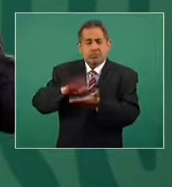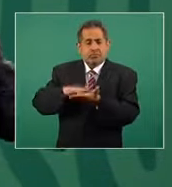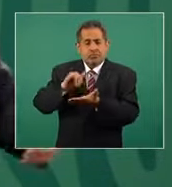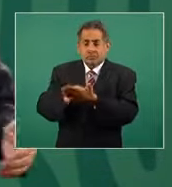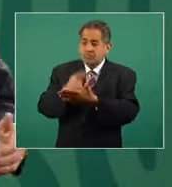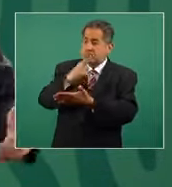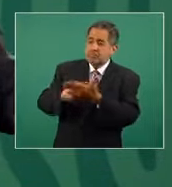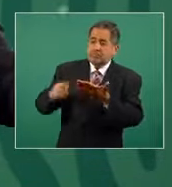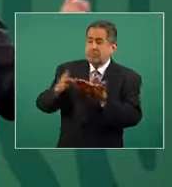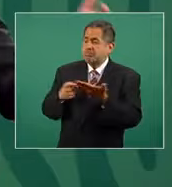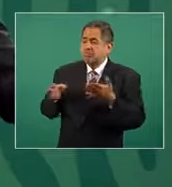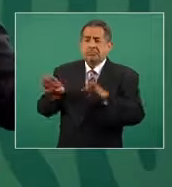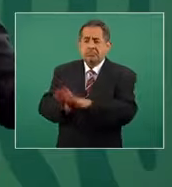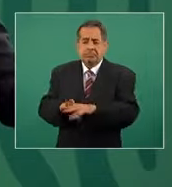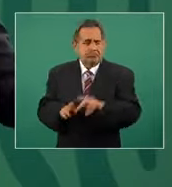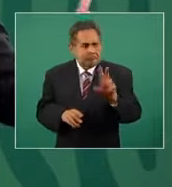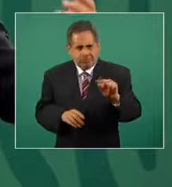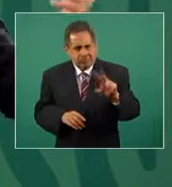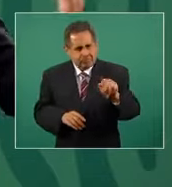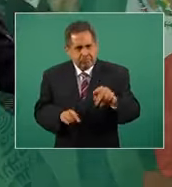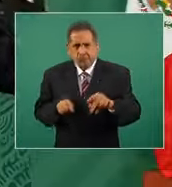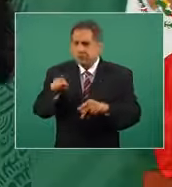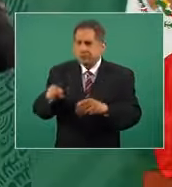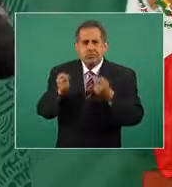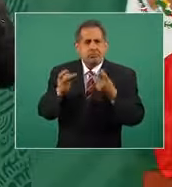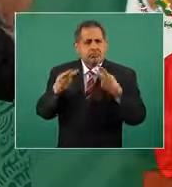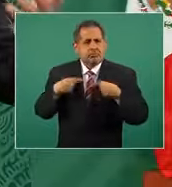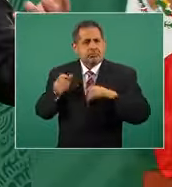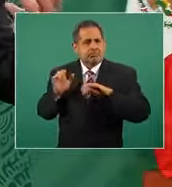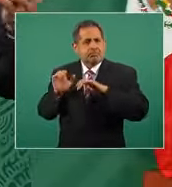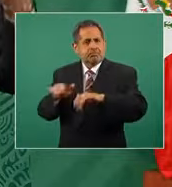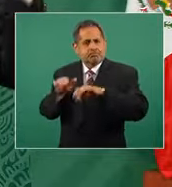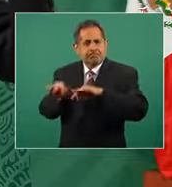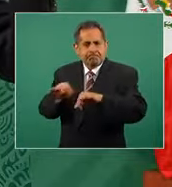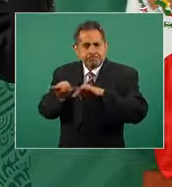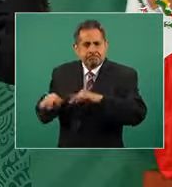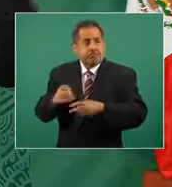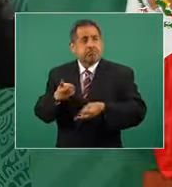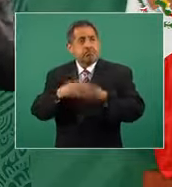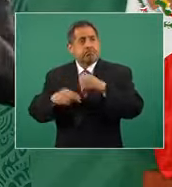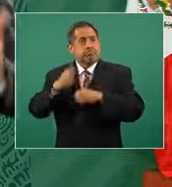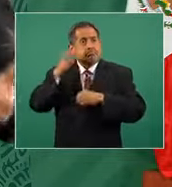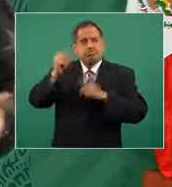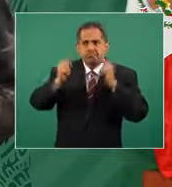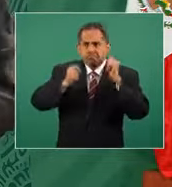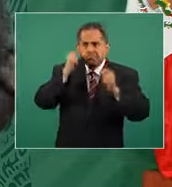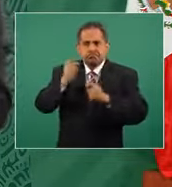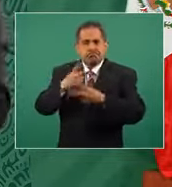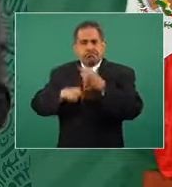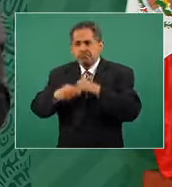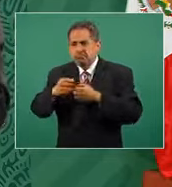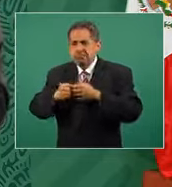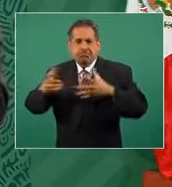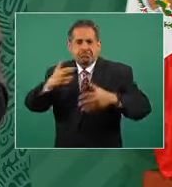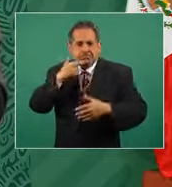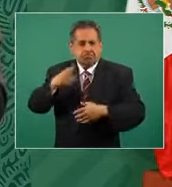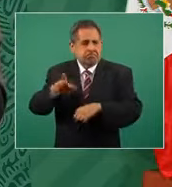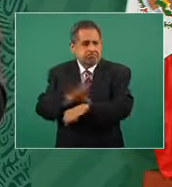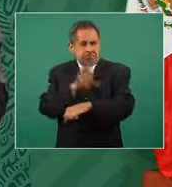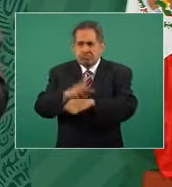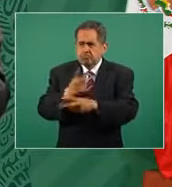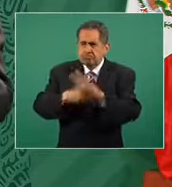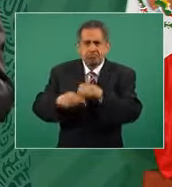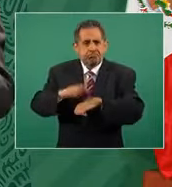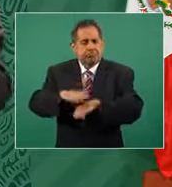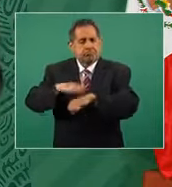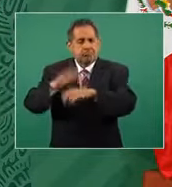No, si generan empleos, si van a impulsar el turismo, si se va a impulsar el sector energético,